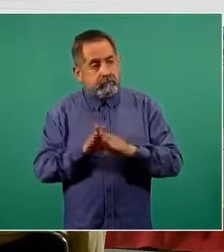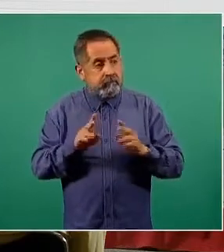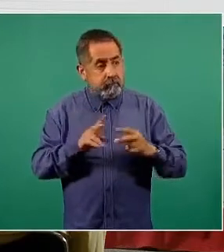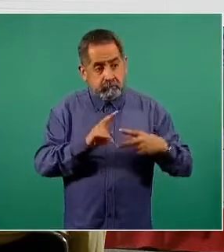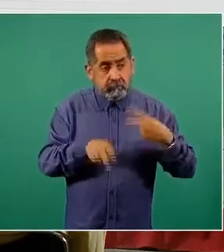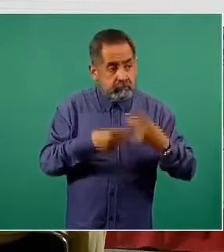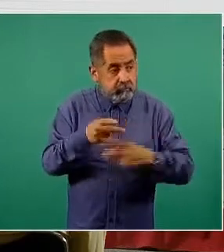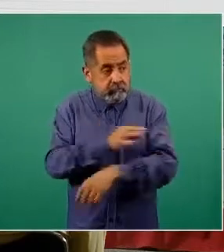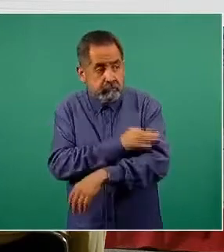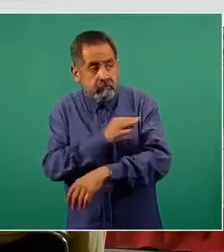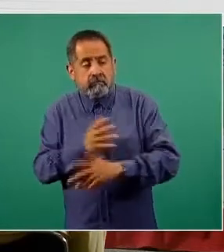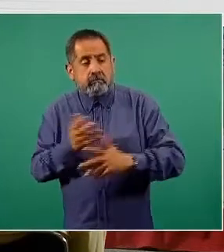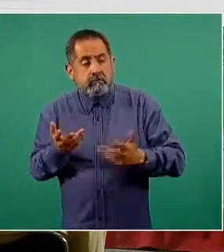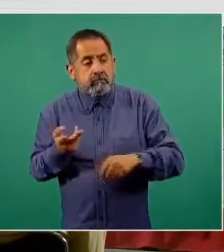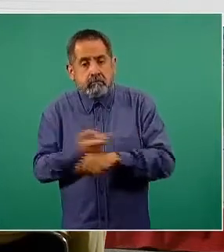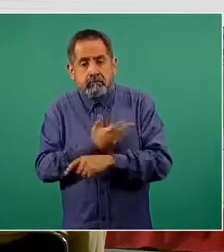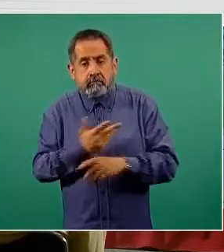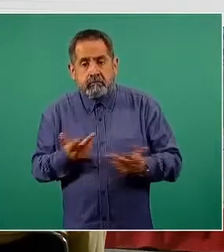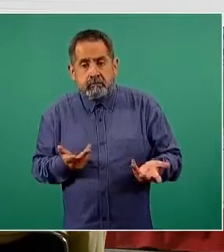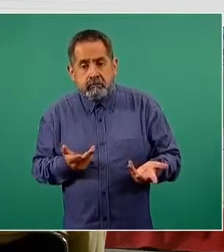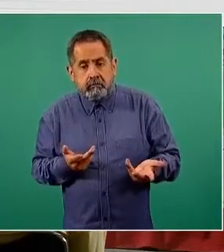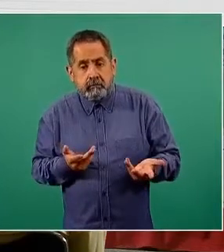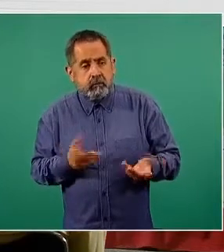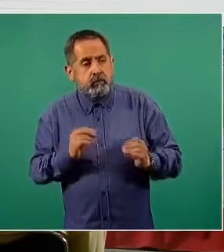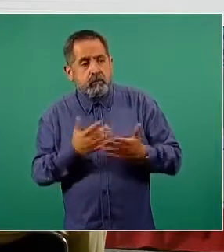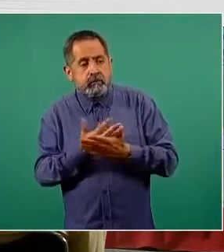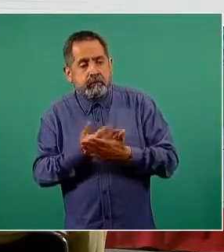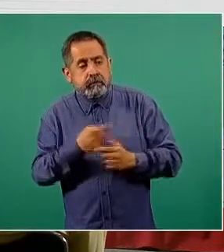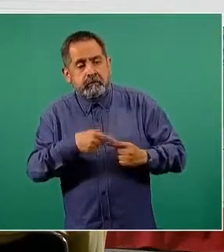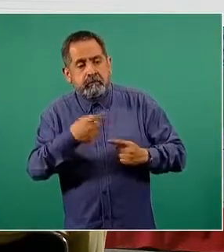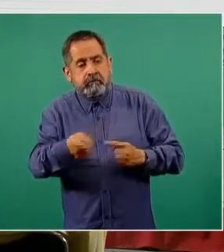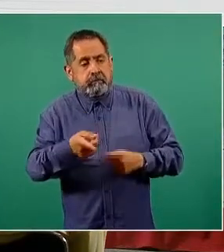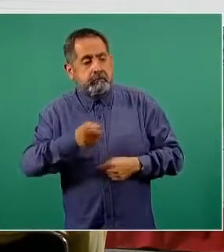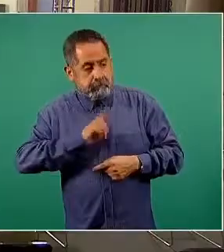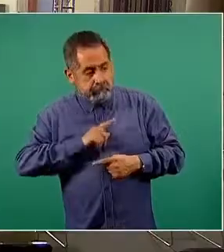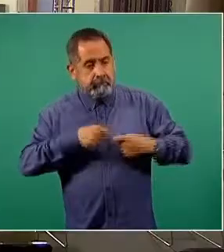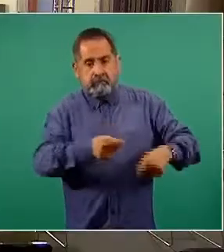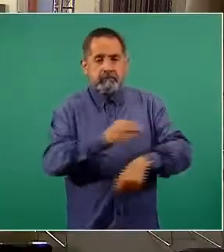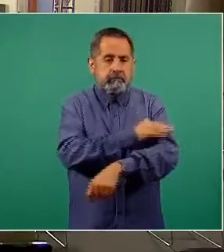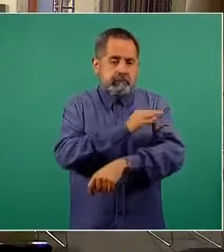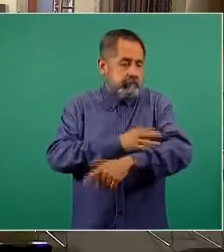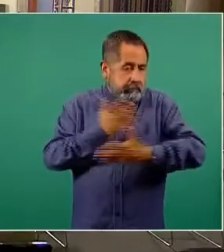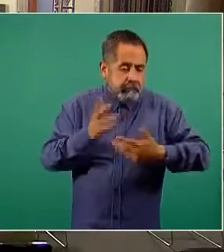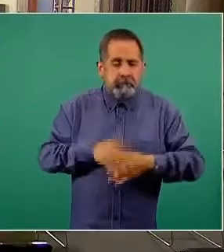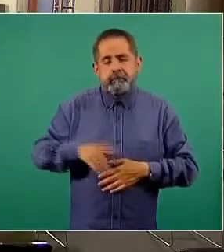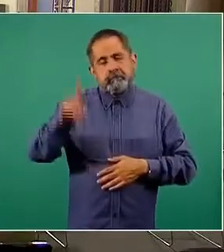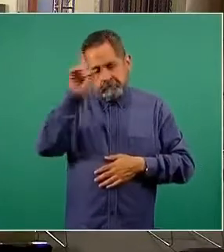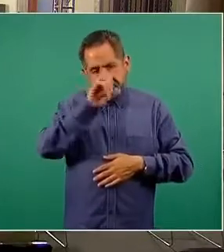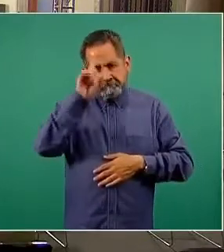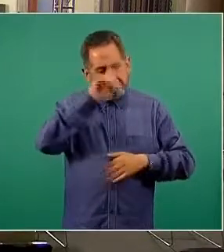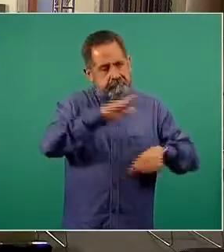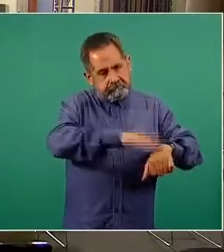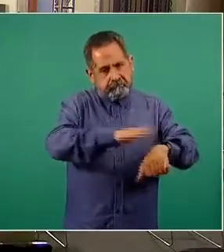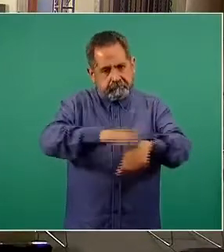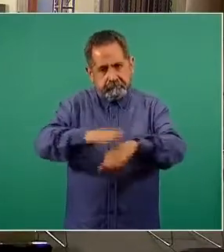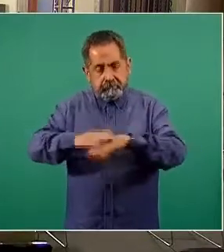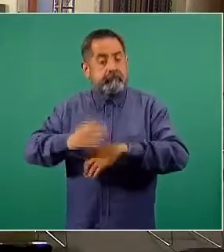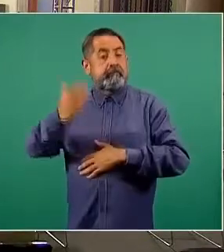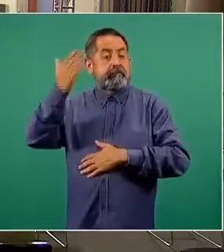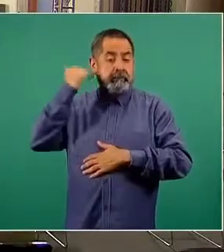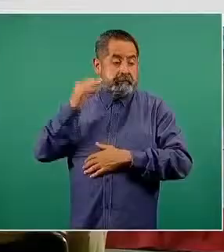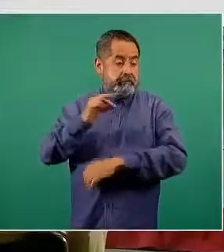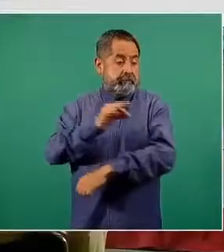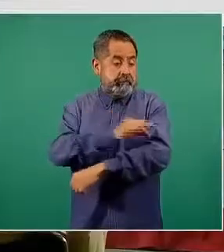acudir a vacunarse o están simplemente en espera de los días que les corresponde. Recomendamos a todas las personas que hayan recibido una